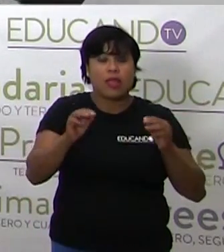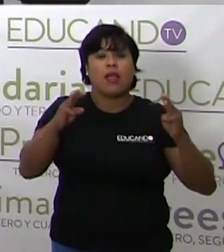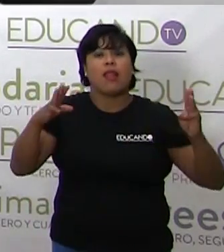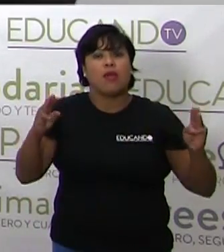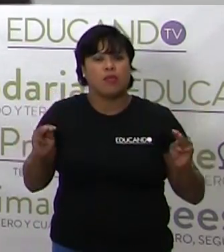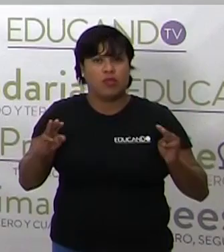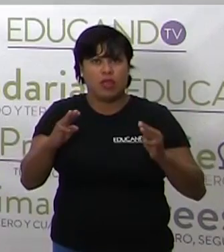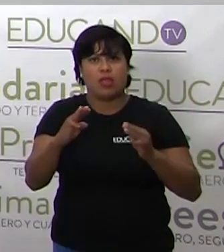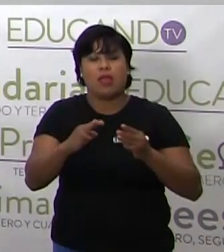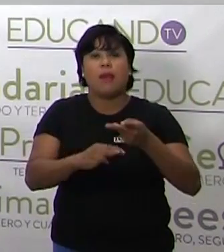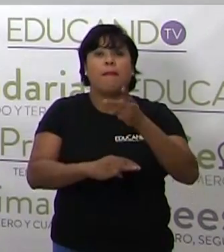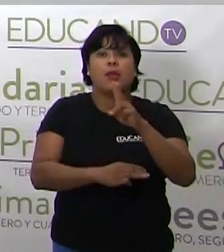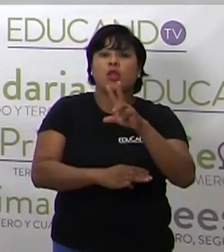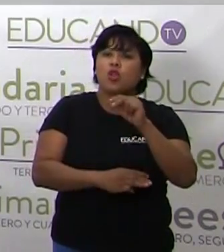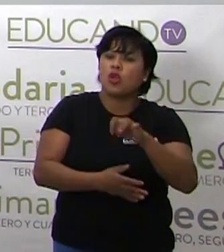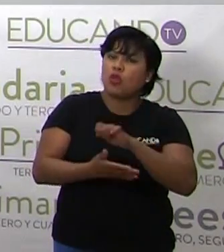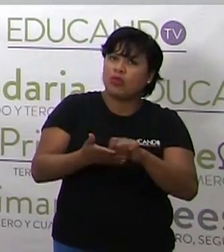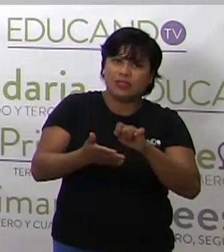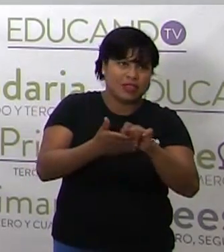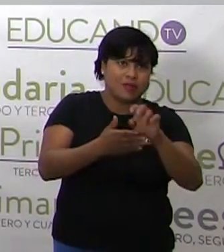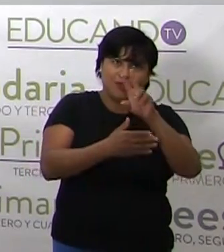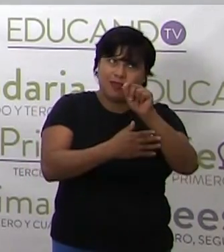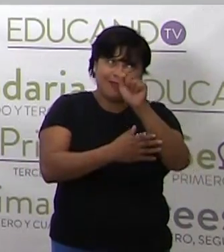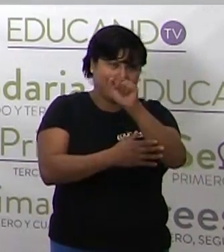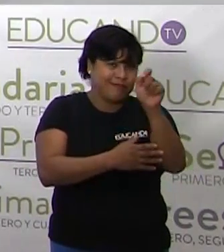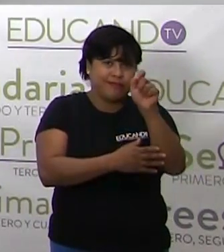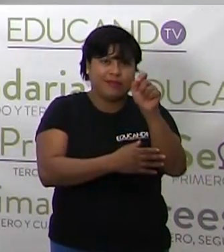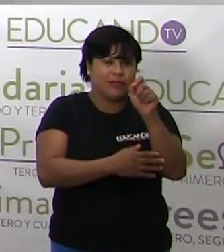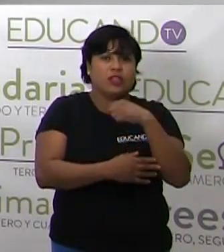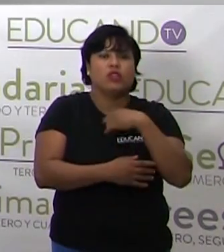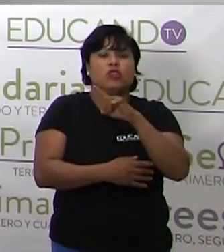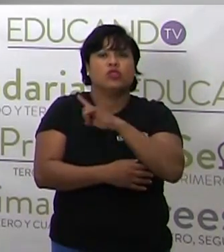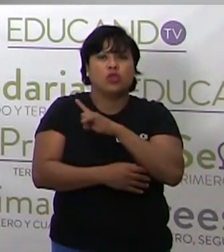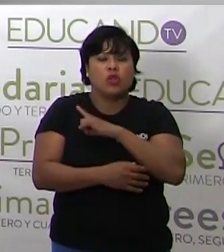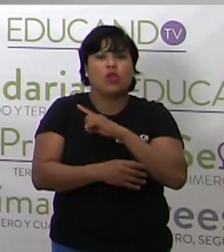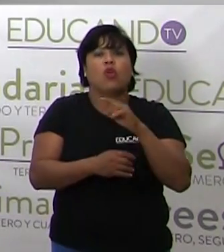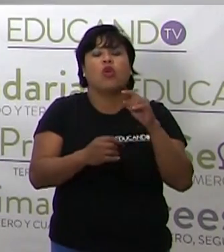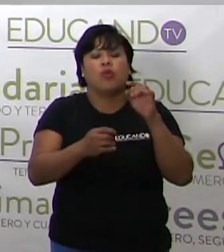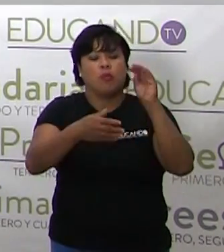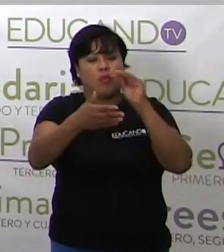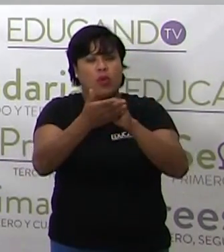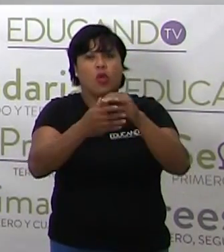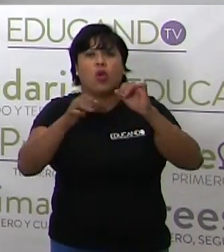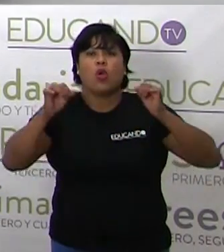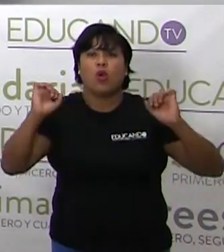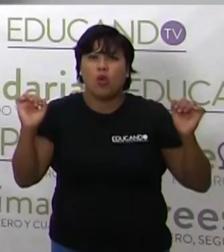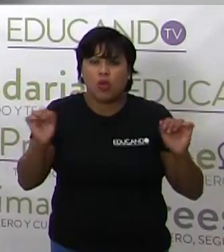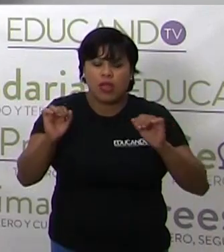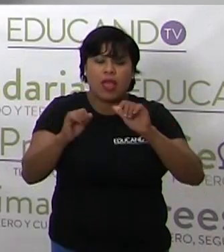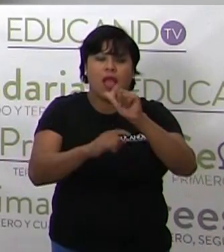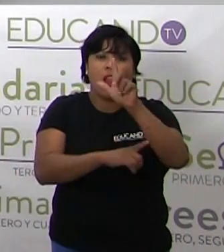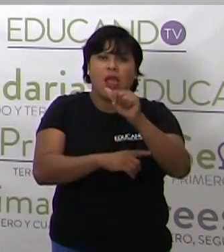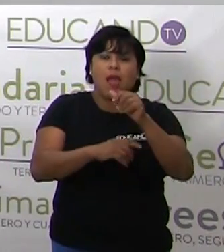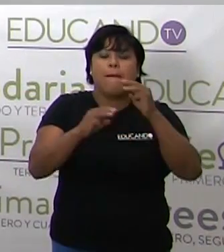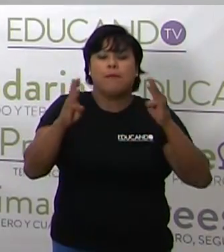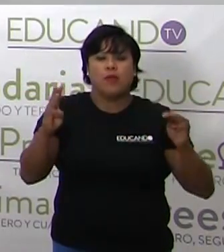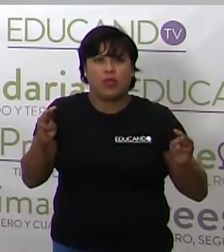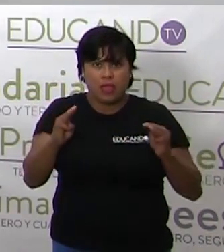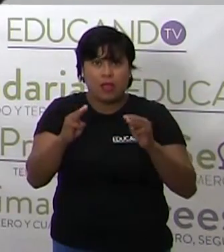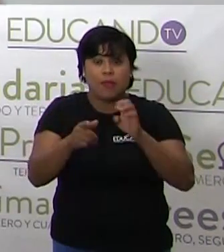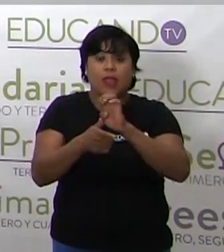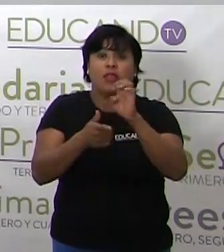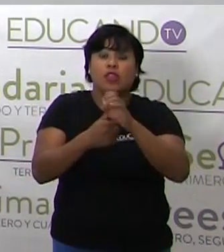montaña, pero no lo escribo. Nada más escribo corrí a la montaña. Entonces yo es el